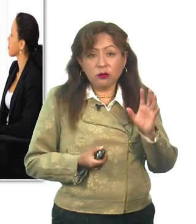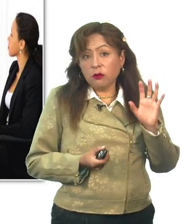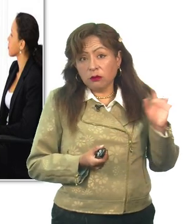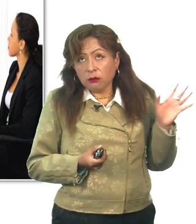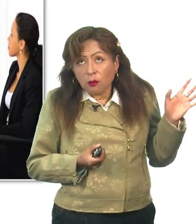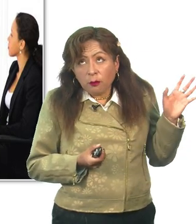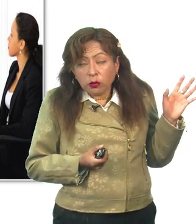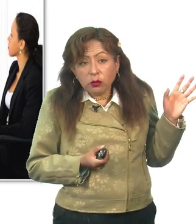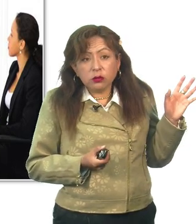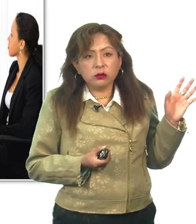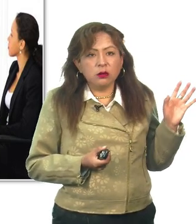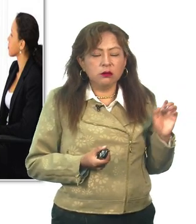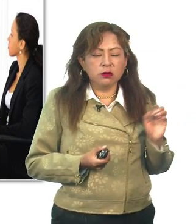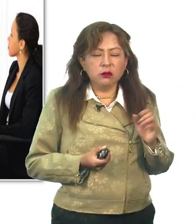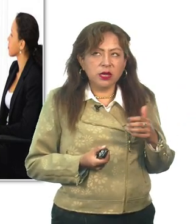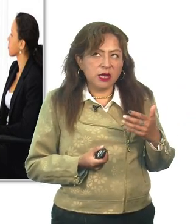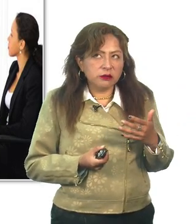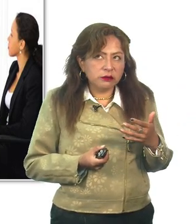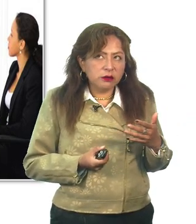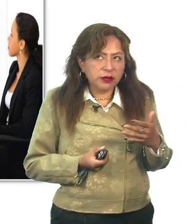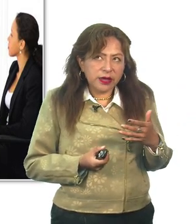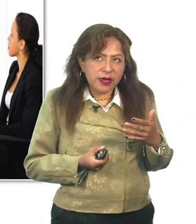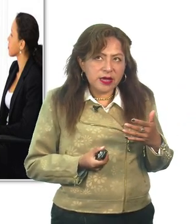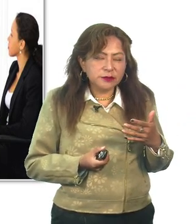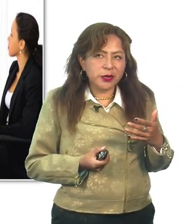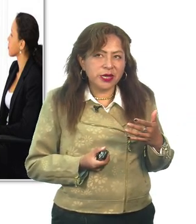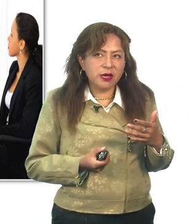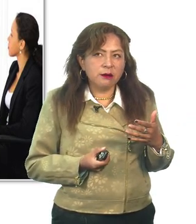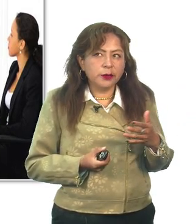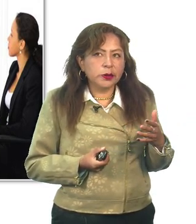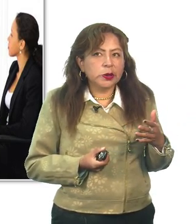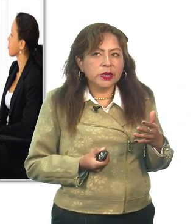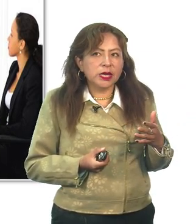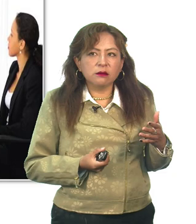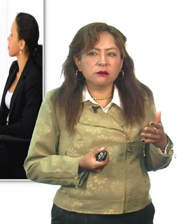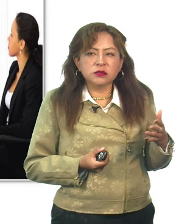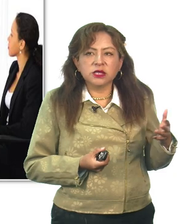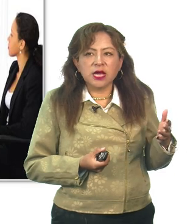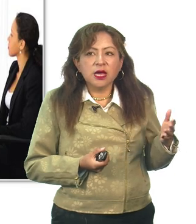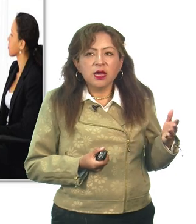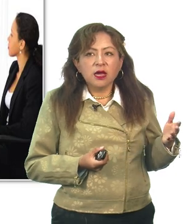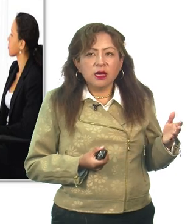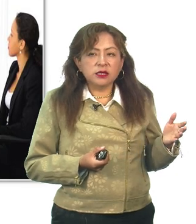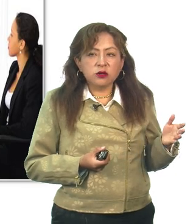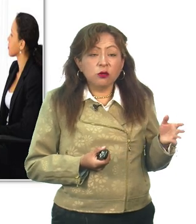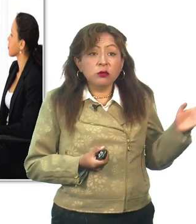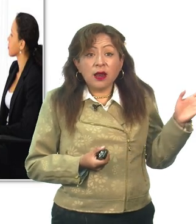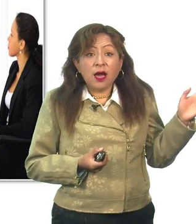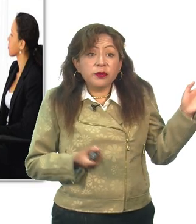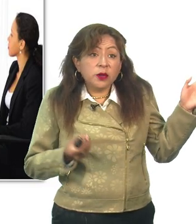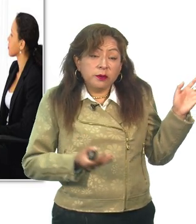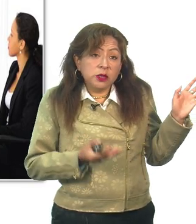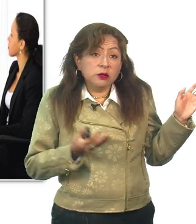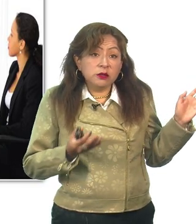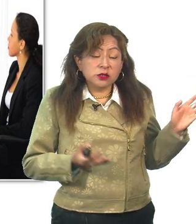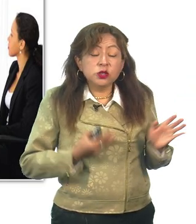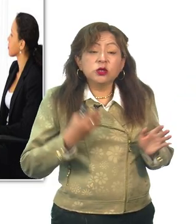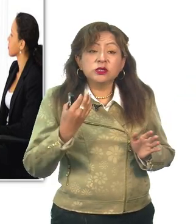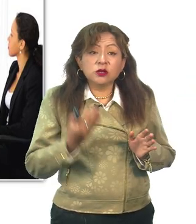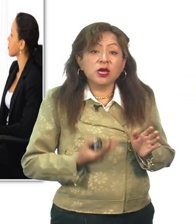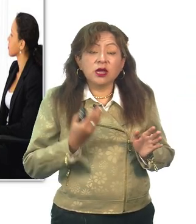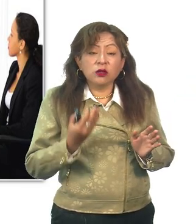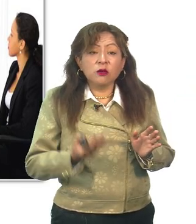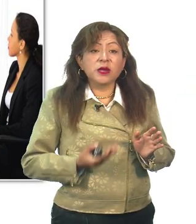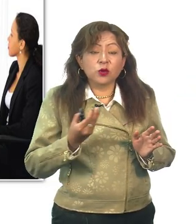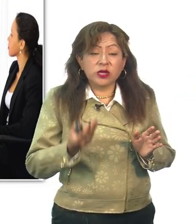vender un producto, ¿no? Dentro de lo que es, por ejemplo, no sé, qué sé yo, una laptop, ¿no? Entonces yo